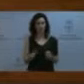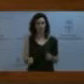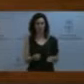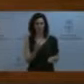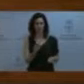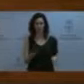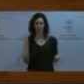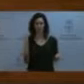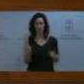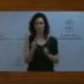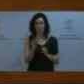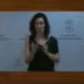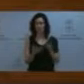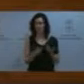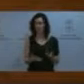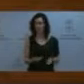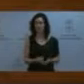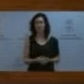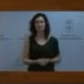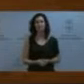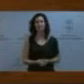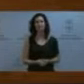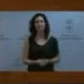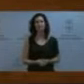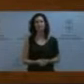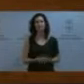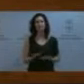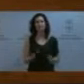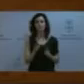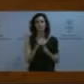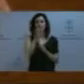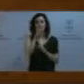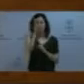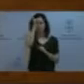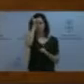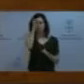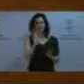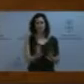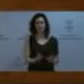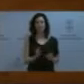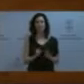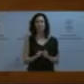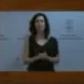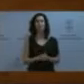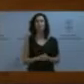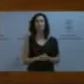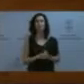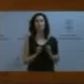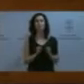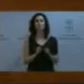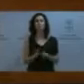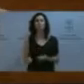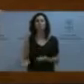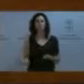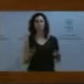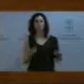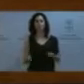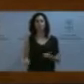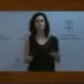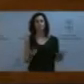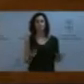Porque la situación de Cabrales, miren, el número de asistencias, de traslados en